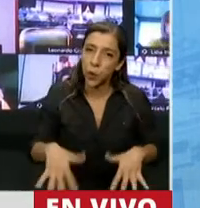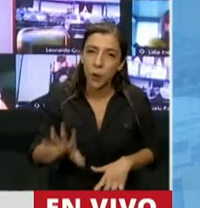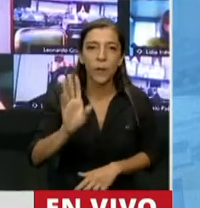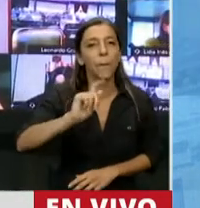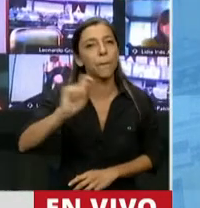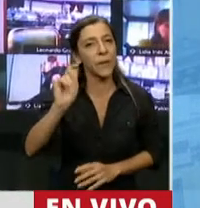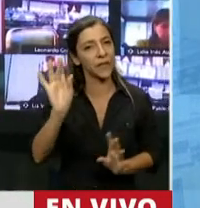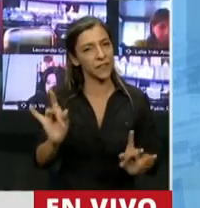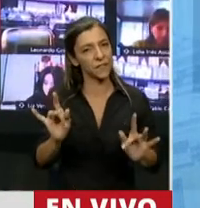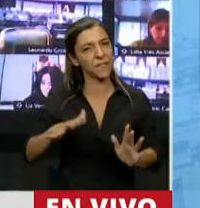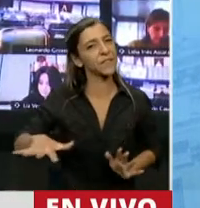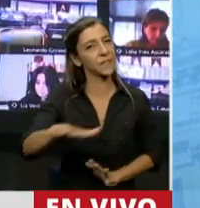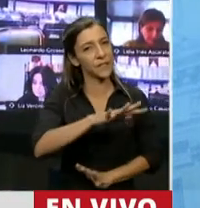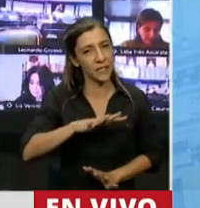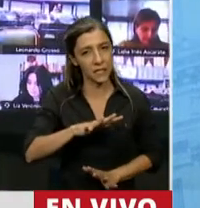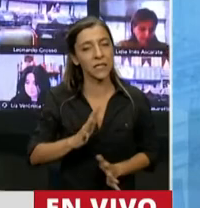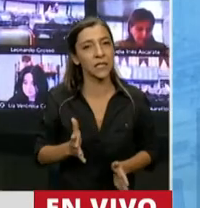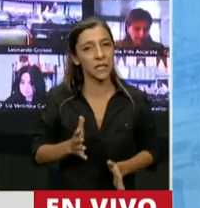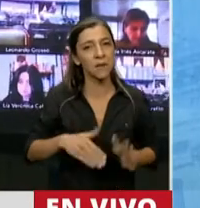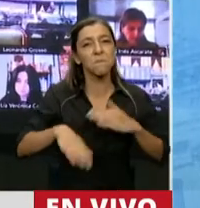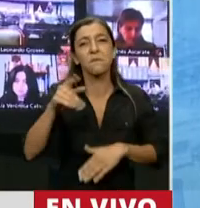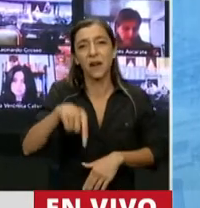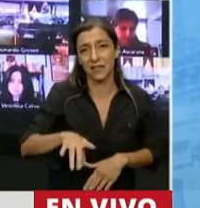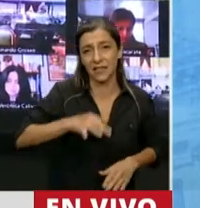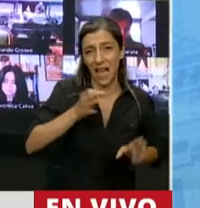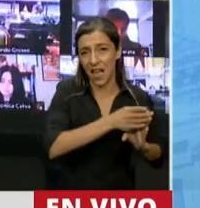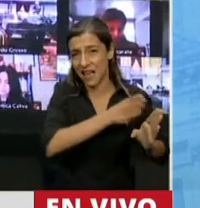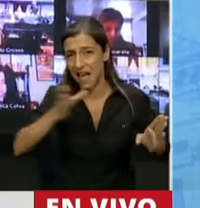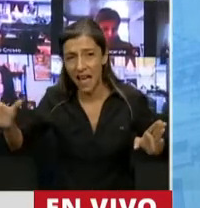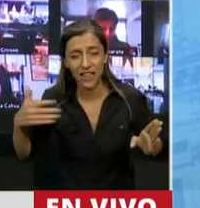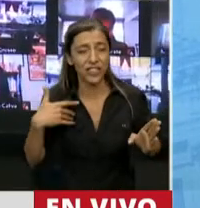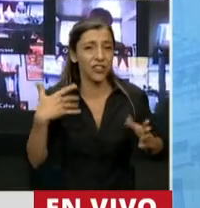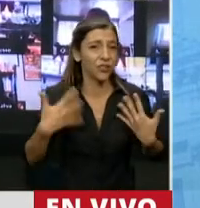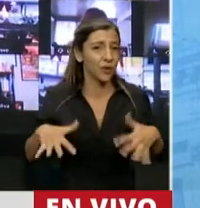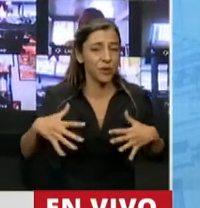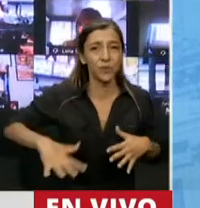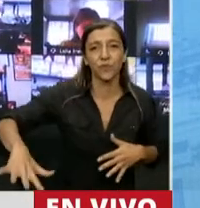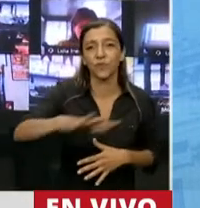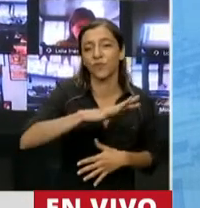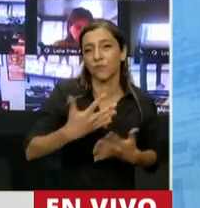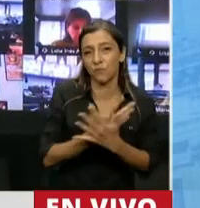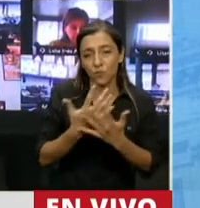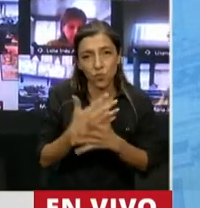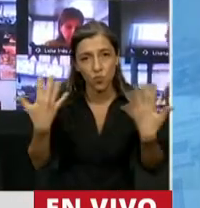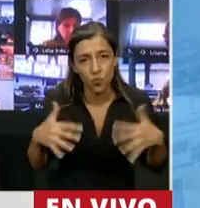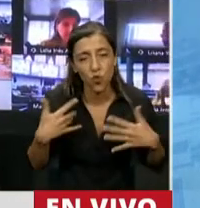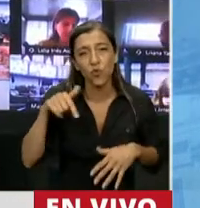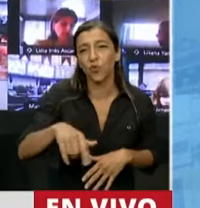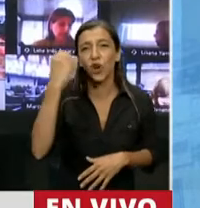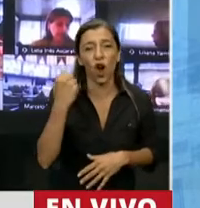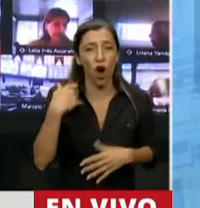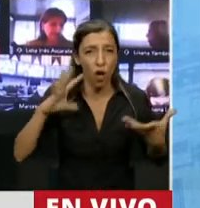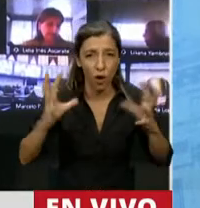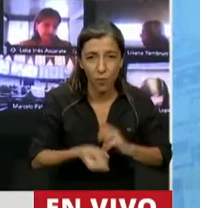profundo dolor para nuestro pueblo en una crisis económica sin precedentes con 42 mil pymes cerradas